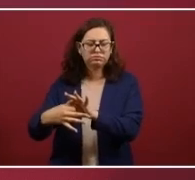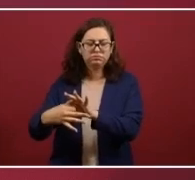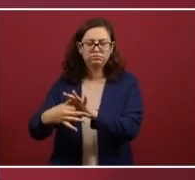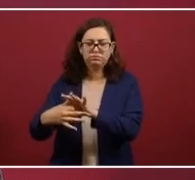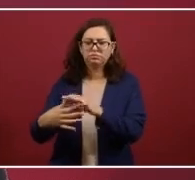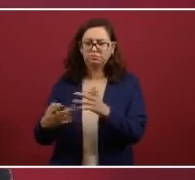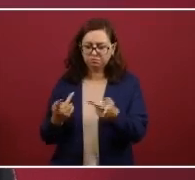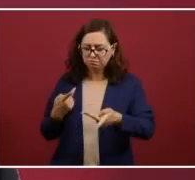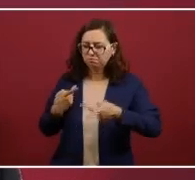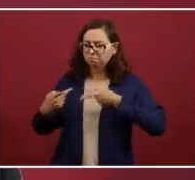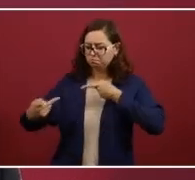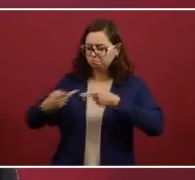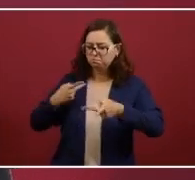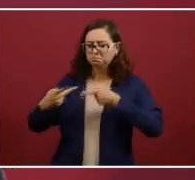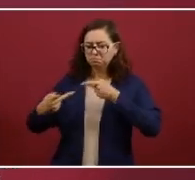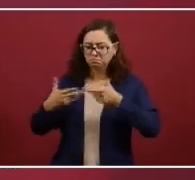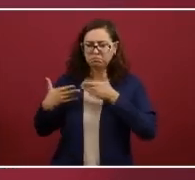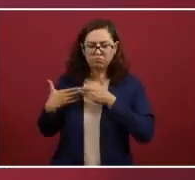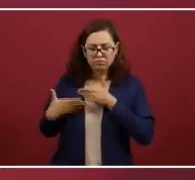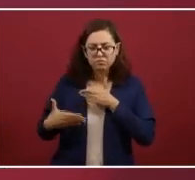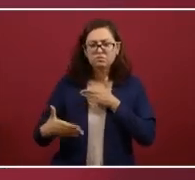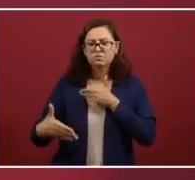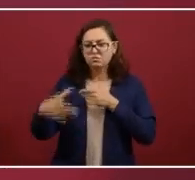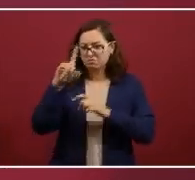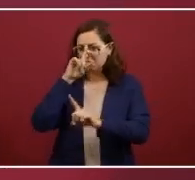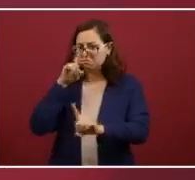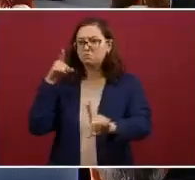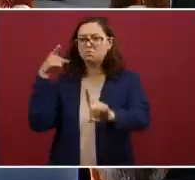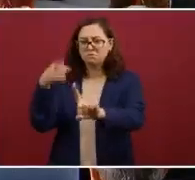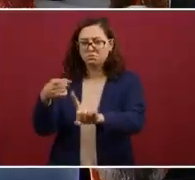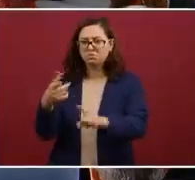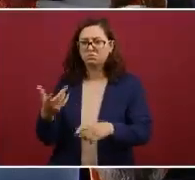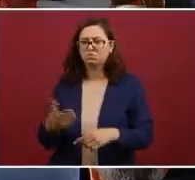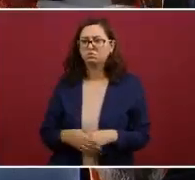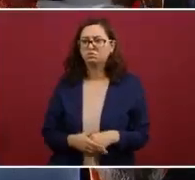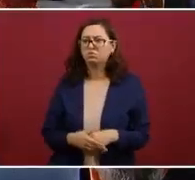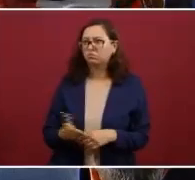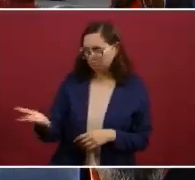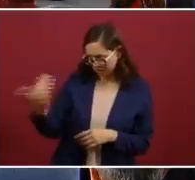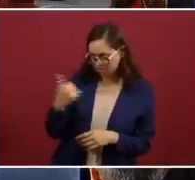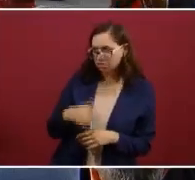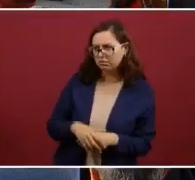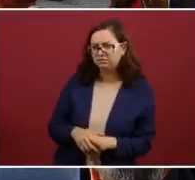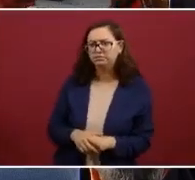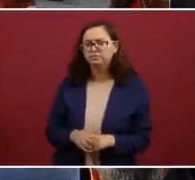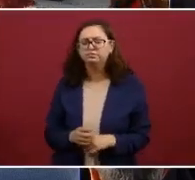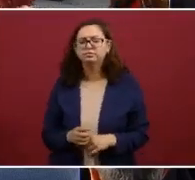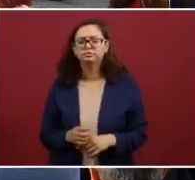es un plan con ese propósito. Pero sí, ven.